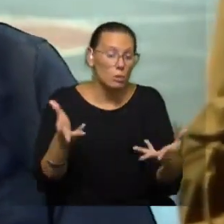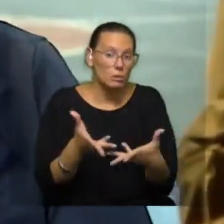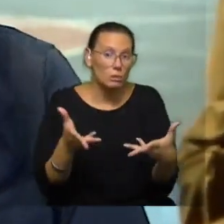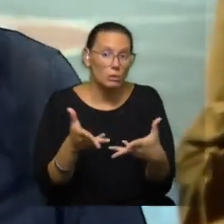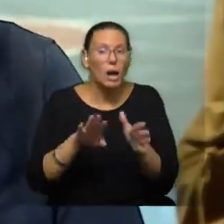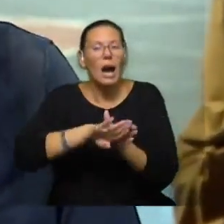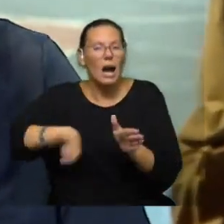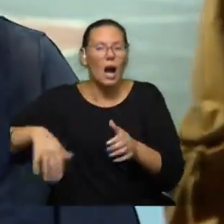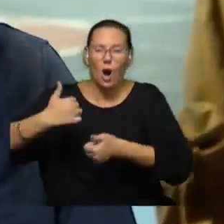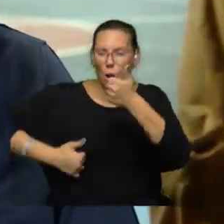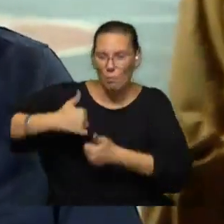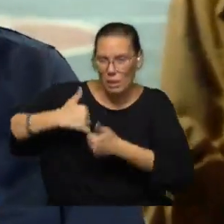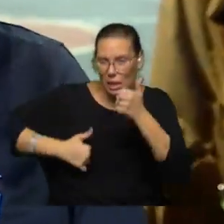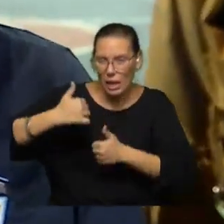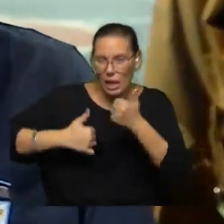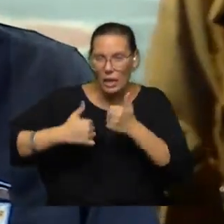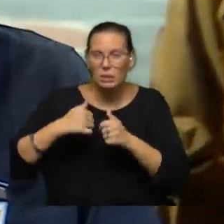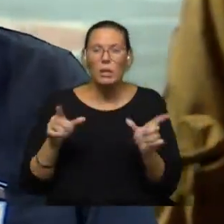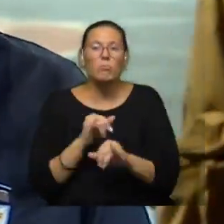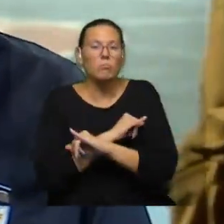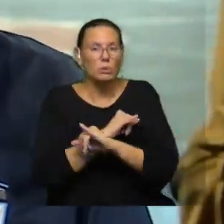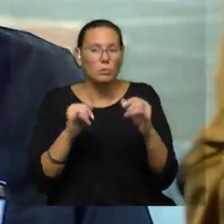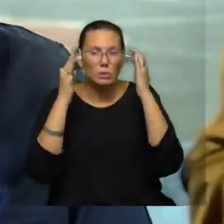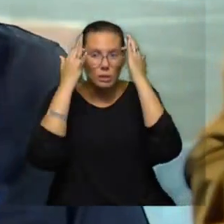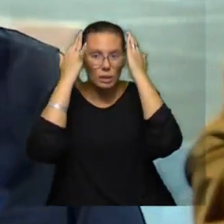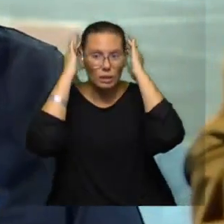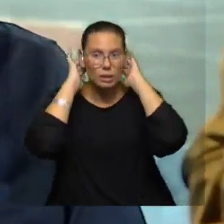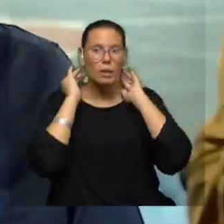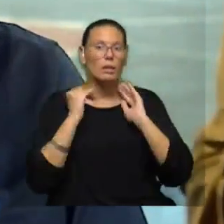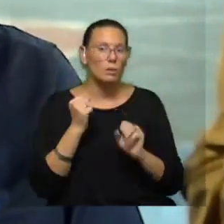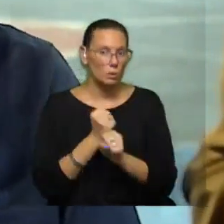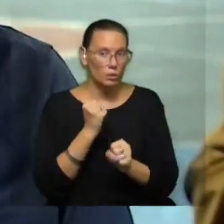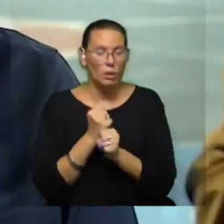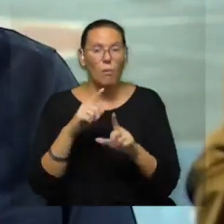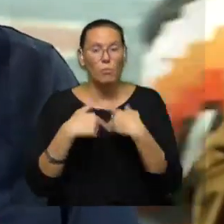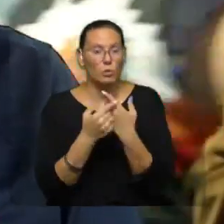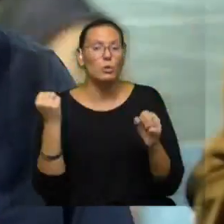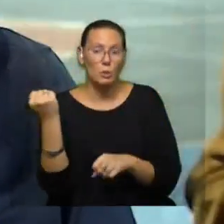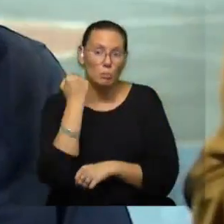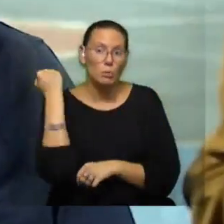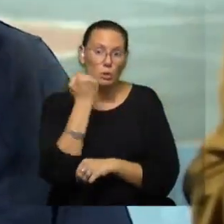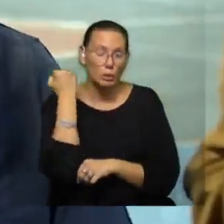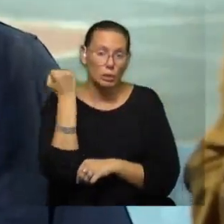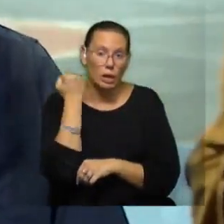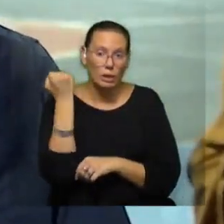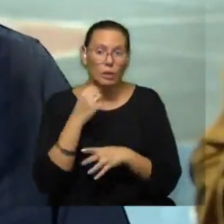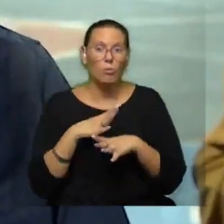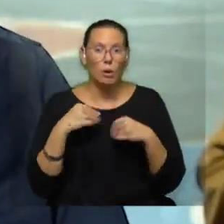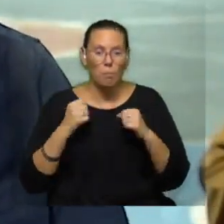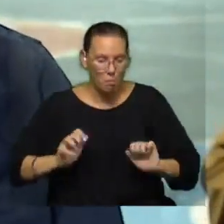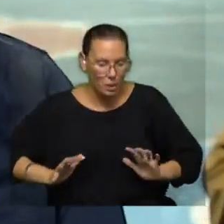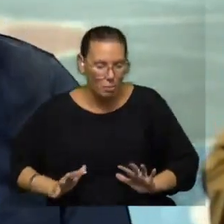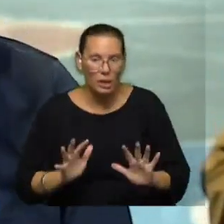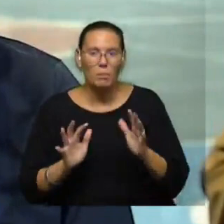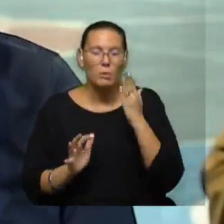por fuera lo competitivo, hacer un cierre de nuestra tarea, porque para nosotros es importante, como escuelita nos preparamos mucho para la